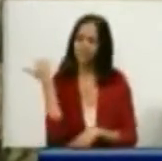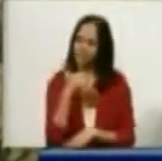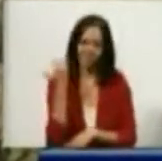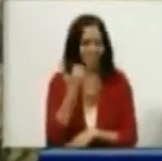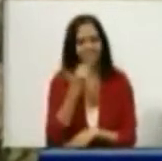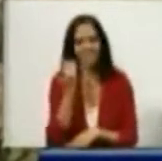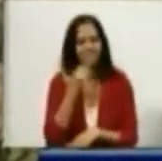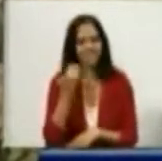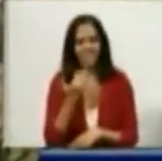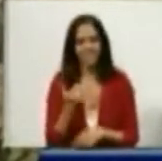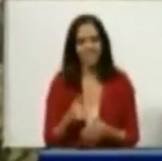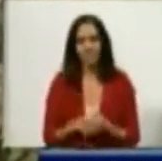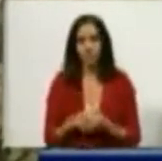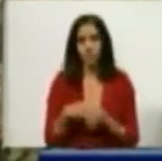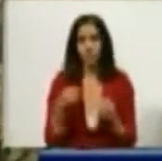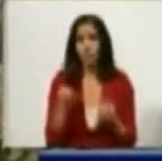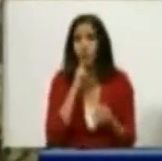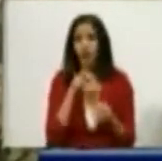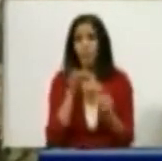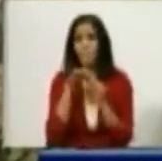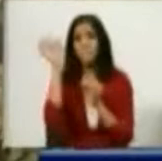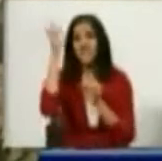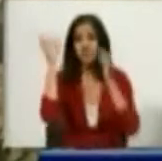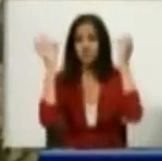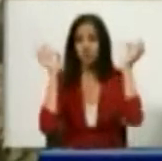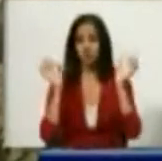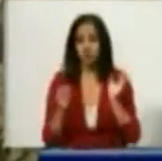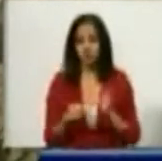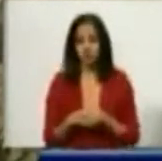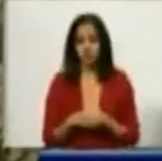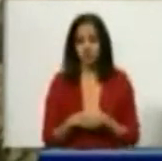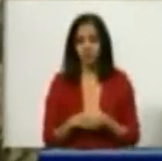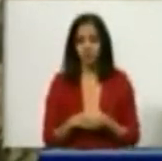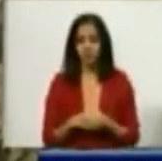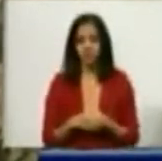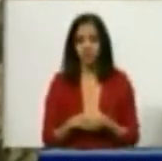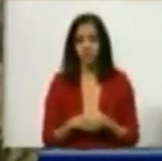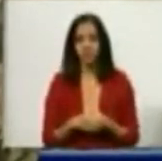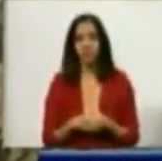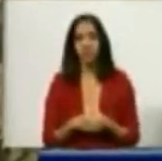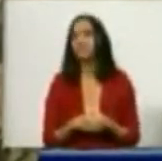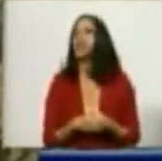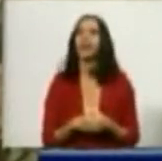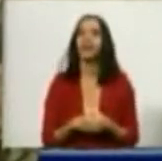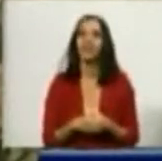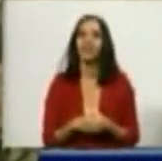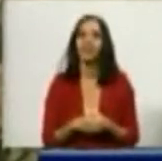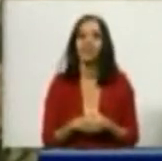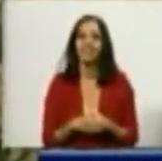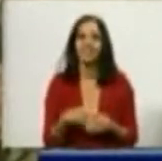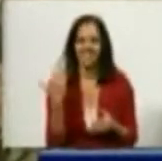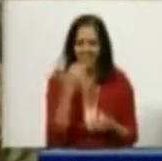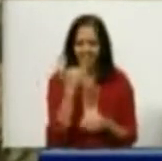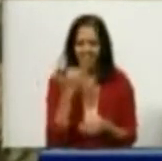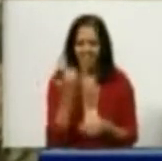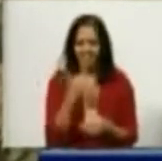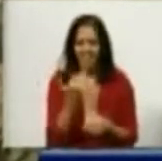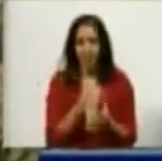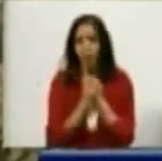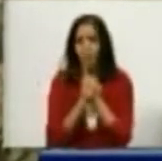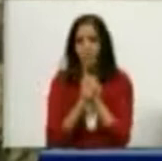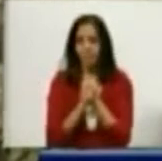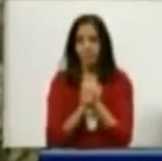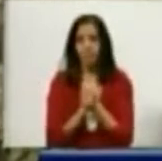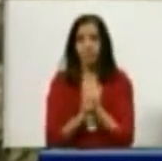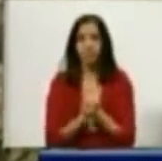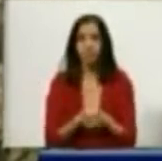una olla peluda así le decíamos nosotros a los nuevos desastrosos a santoyo perdón a los a los nuevos